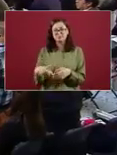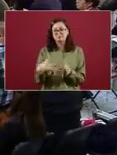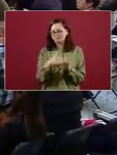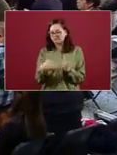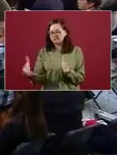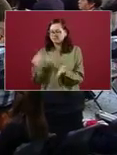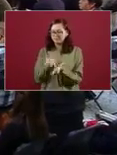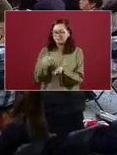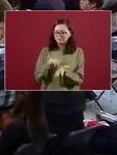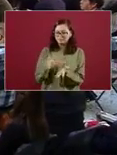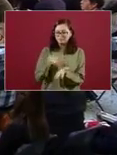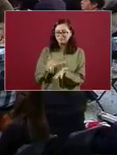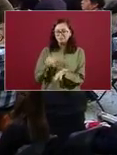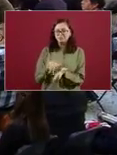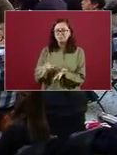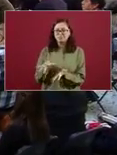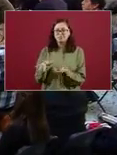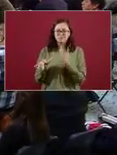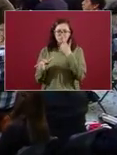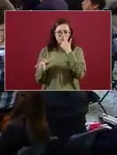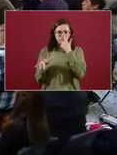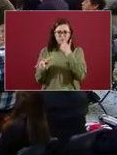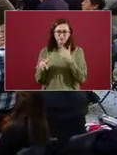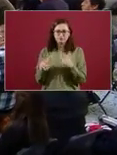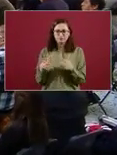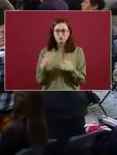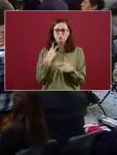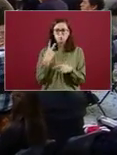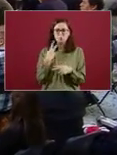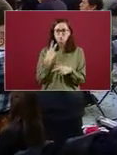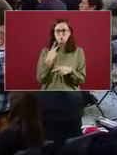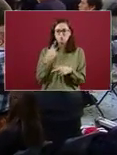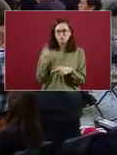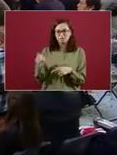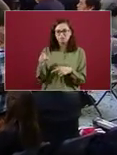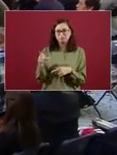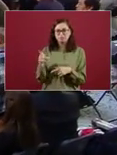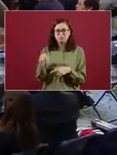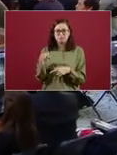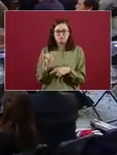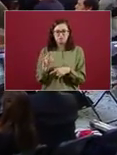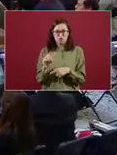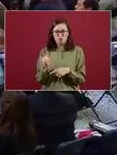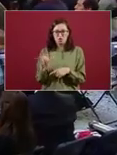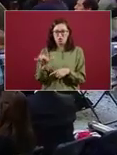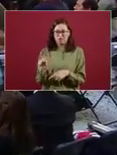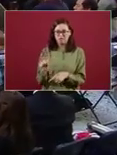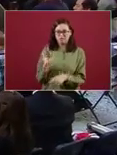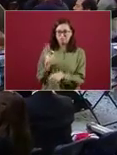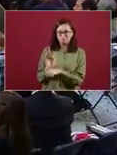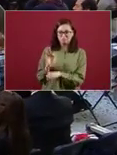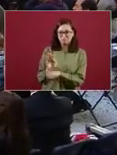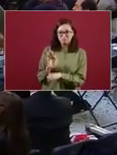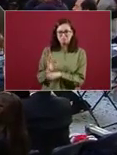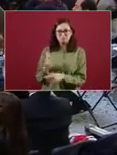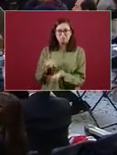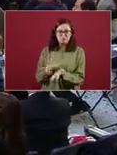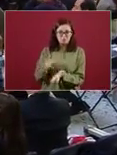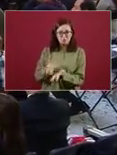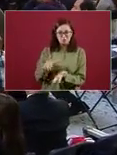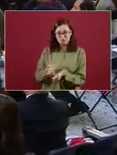apoyando de alguna manera la posición política de Nicolás Maduro, ha ido variando un poco